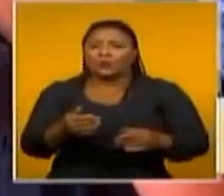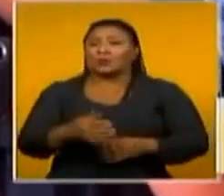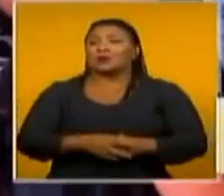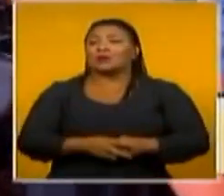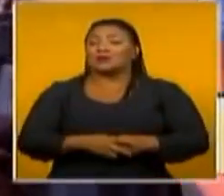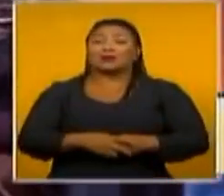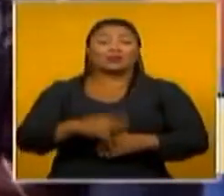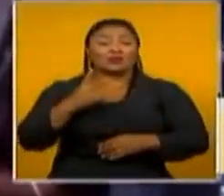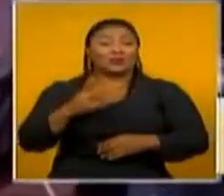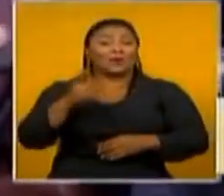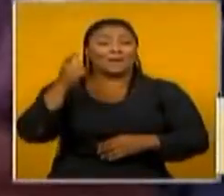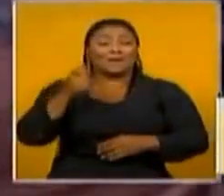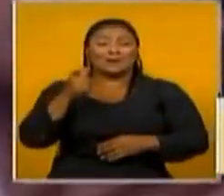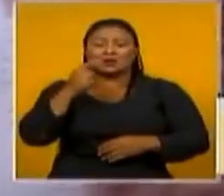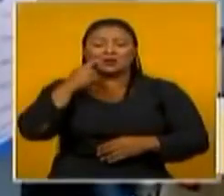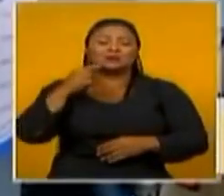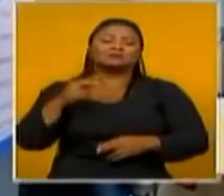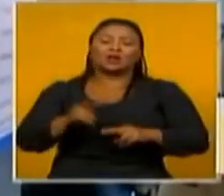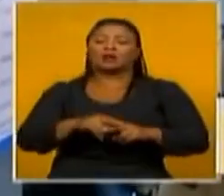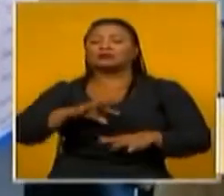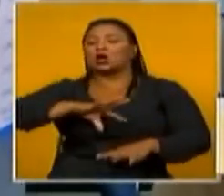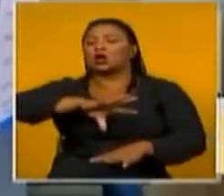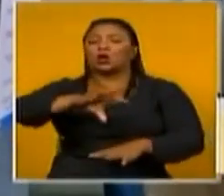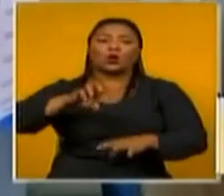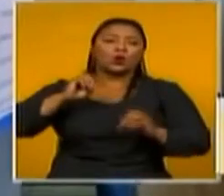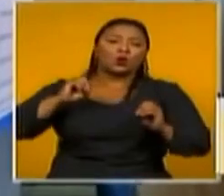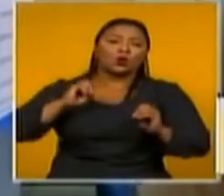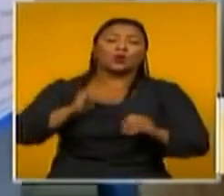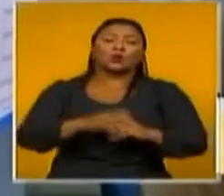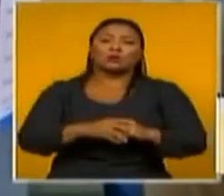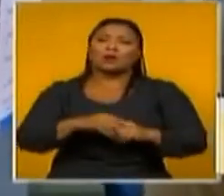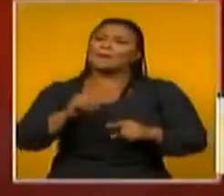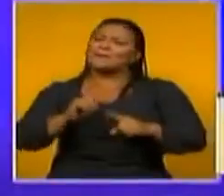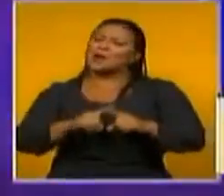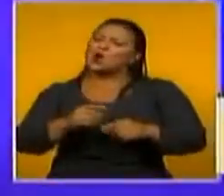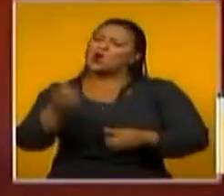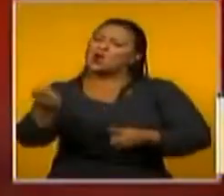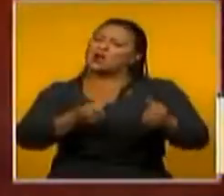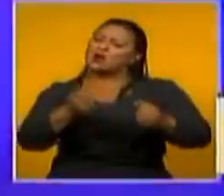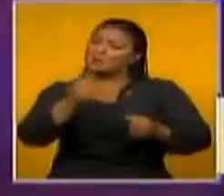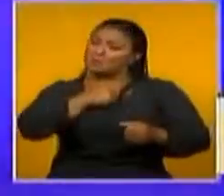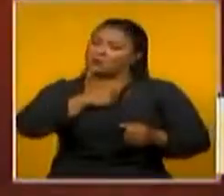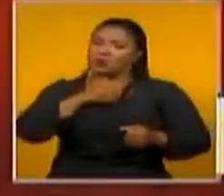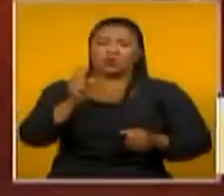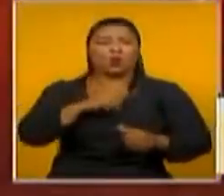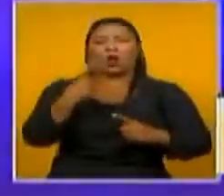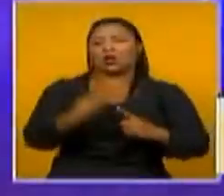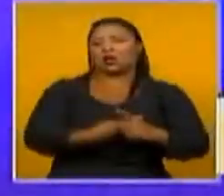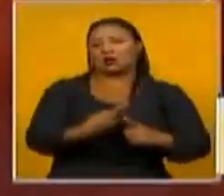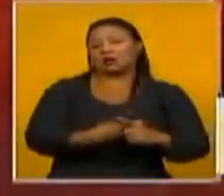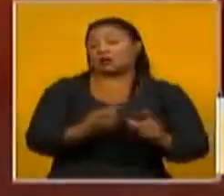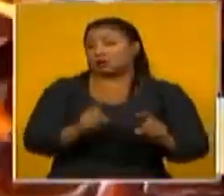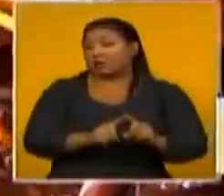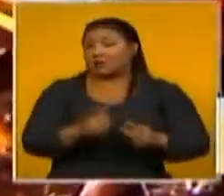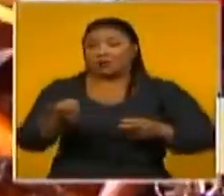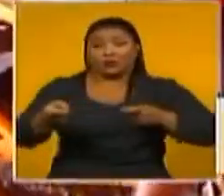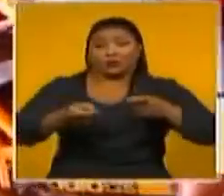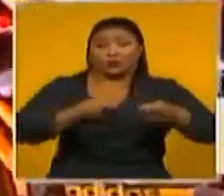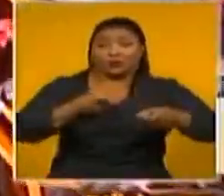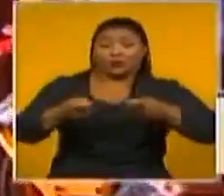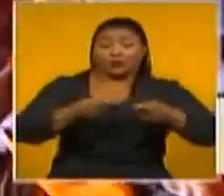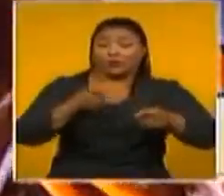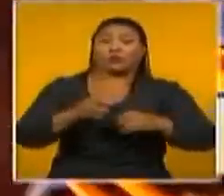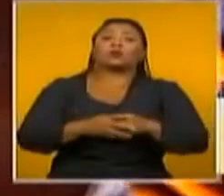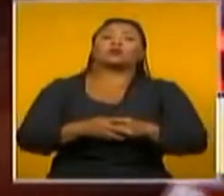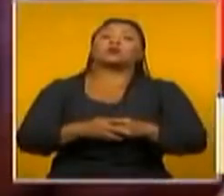transeúntes a quienes les quitaron sus celulares. El carro era arrendado. Lo cierto es que los controles de la ordenanza que prohíbe a dos hombres